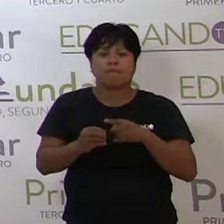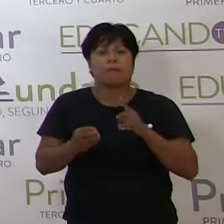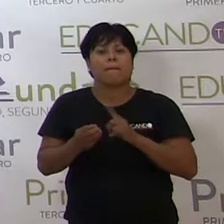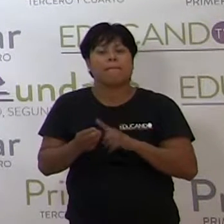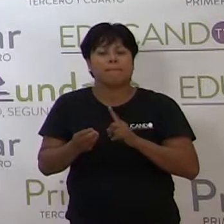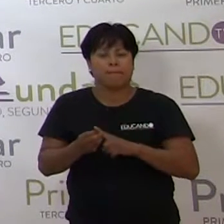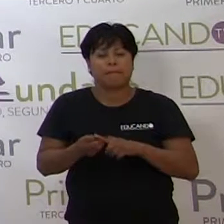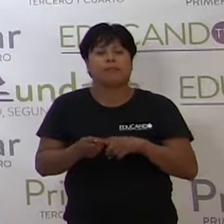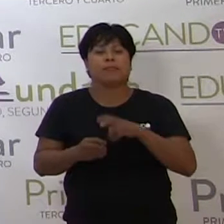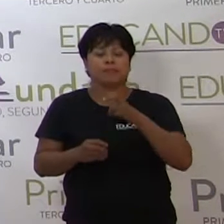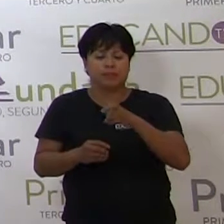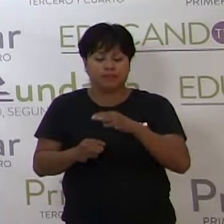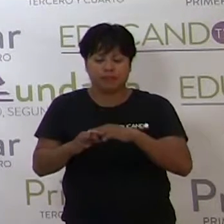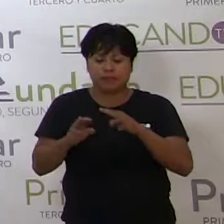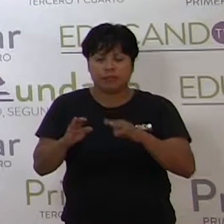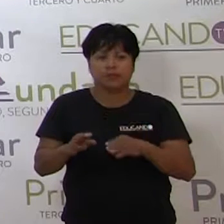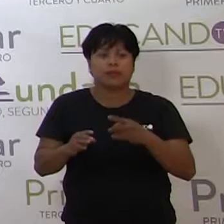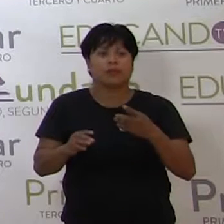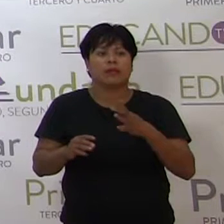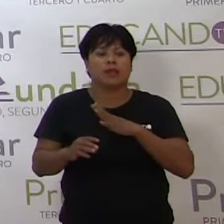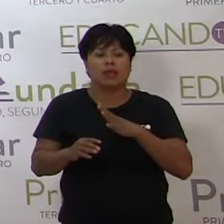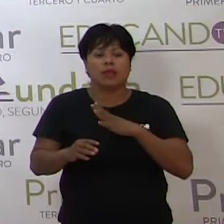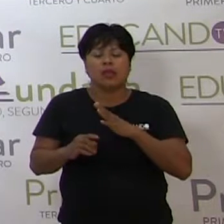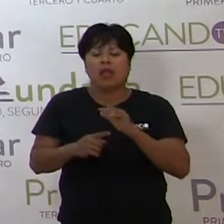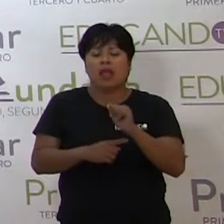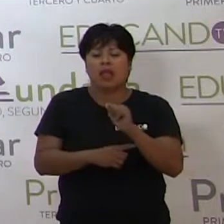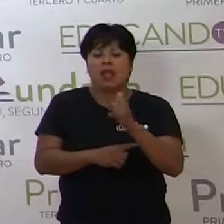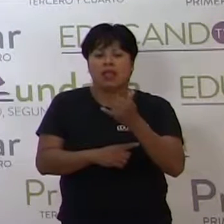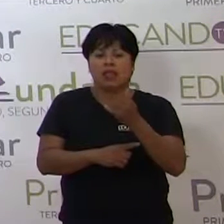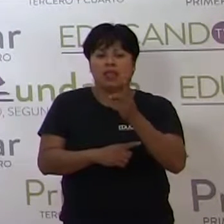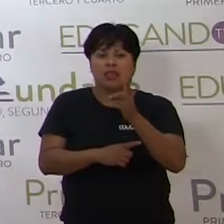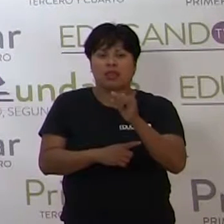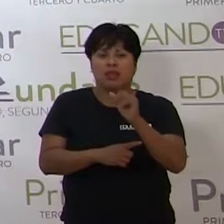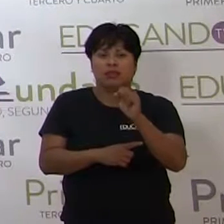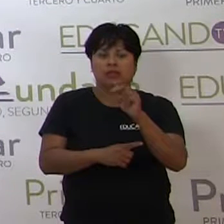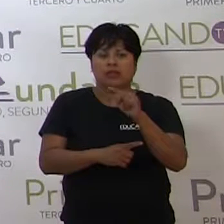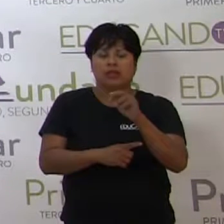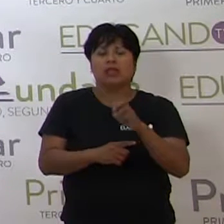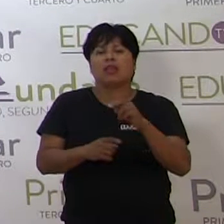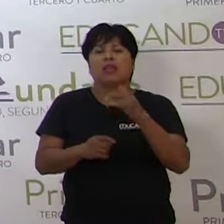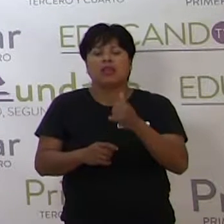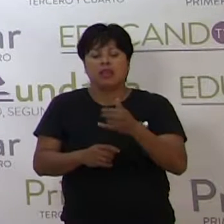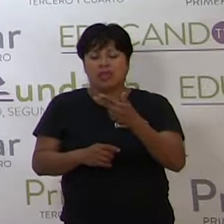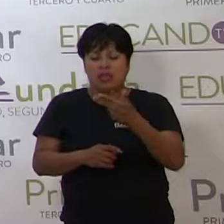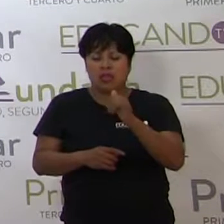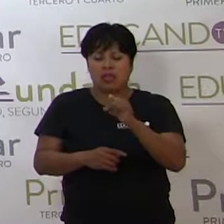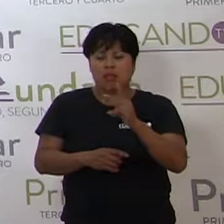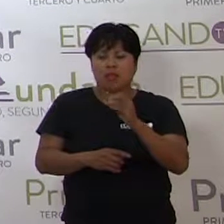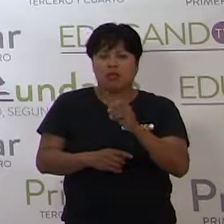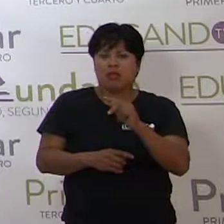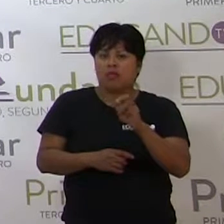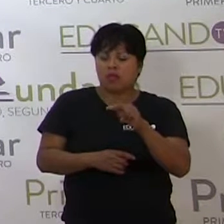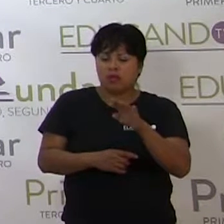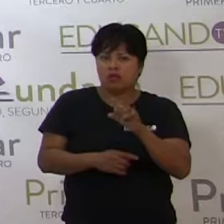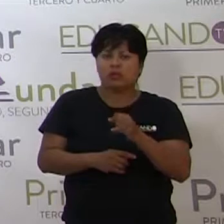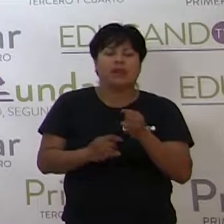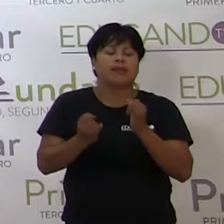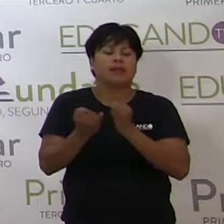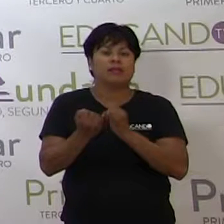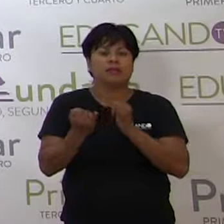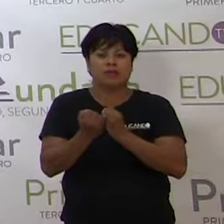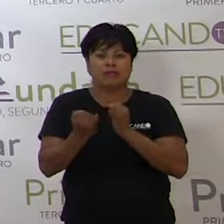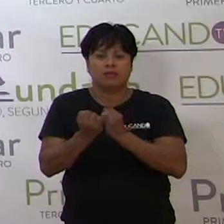donde la longitud del cateto adyacente entre la hipotenusa es igual